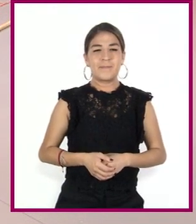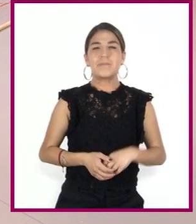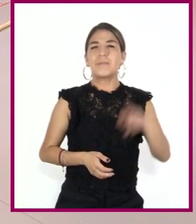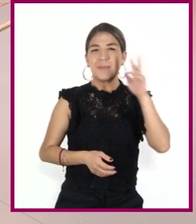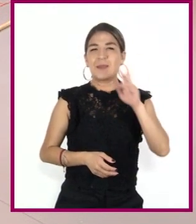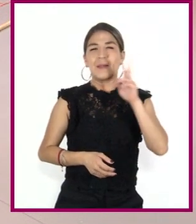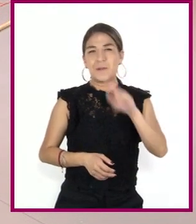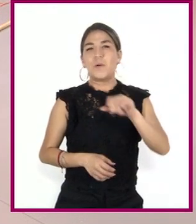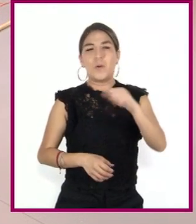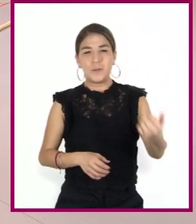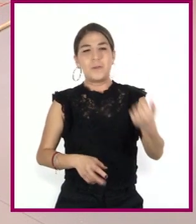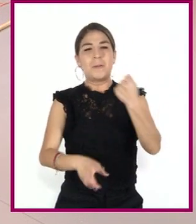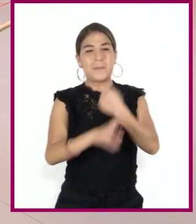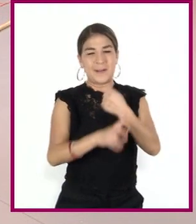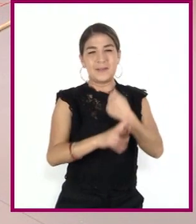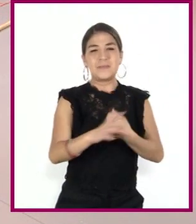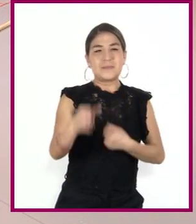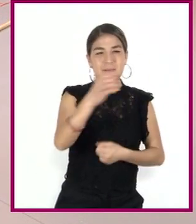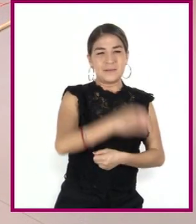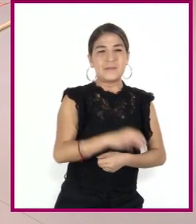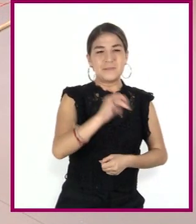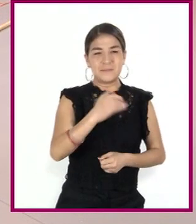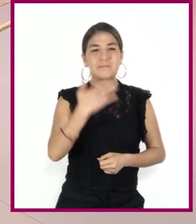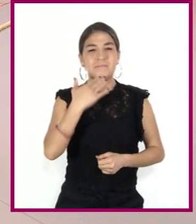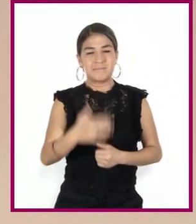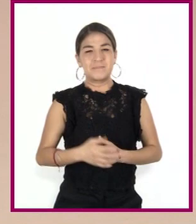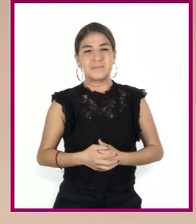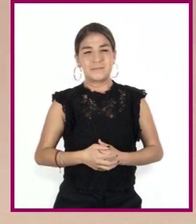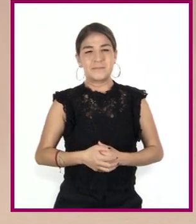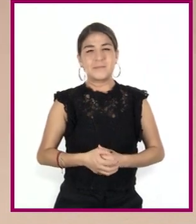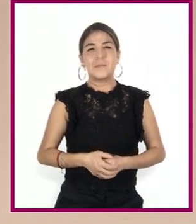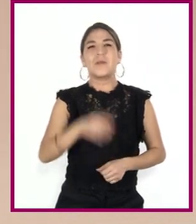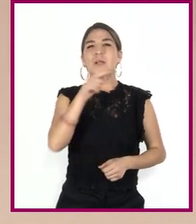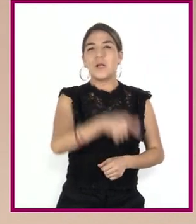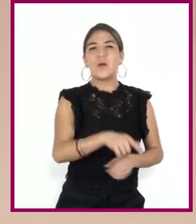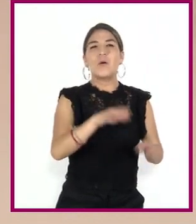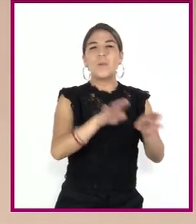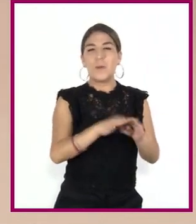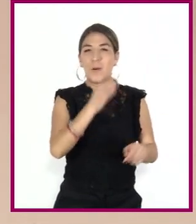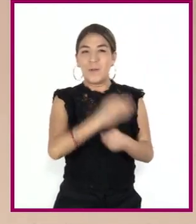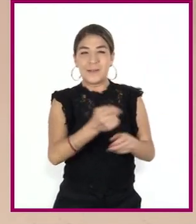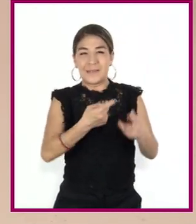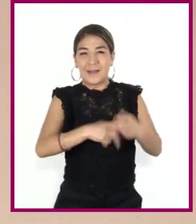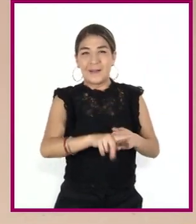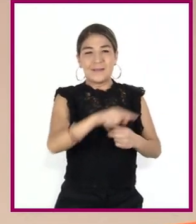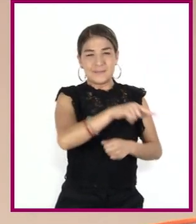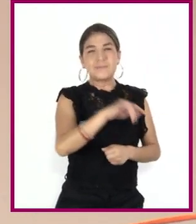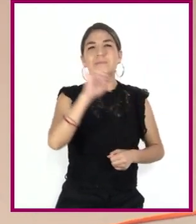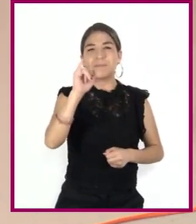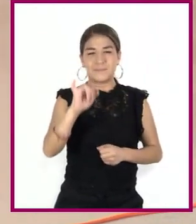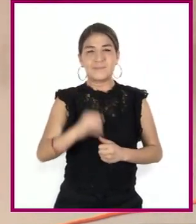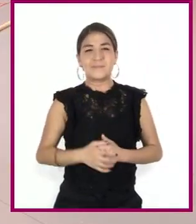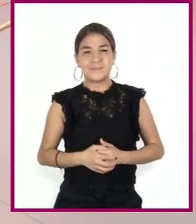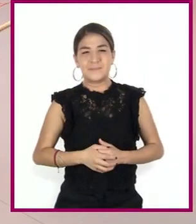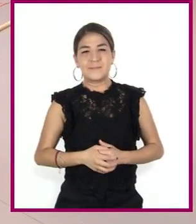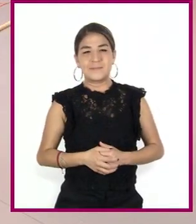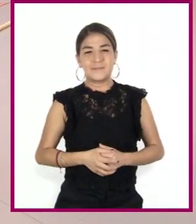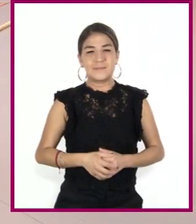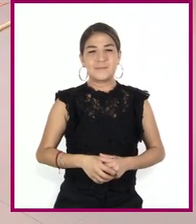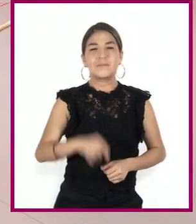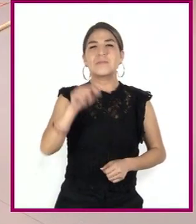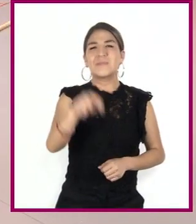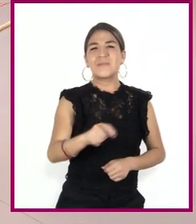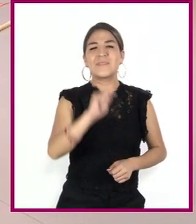un poquito más aquí. Me parece bien, me parece excelente idea. ¿Y esto serían aquí al principio, maestra? Sí. Listo. Porque